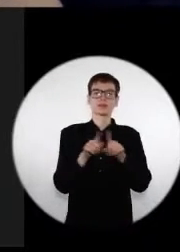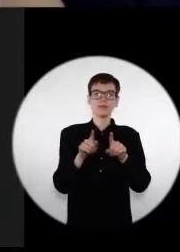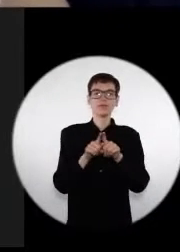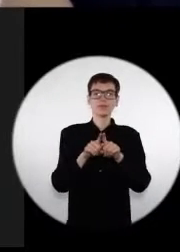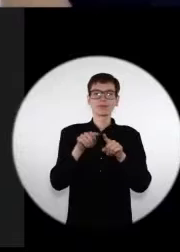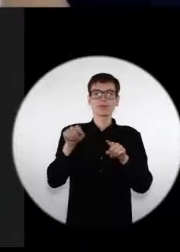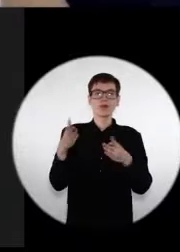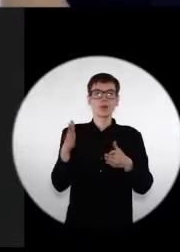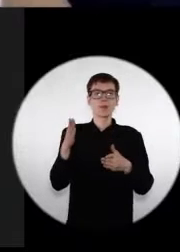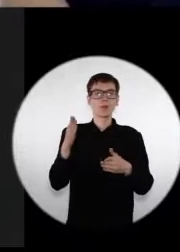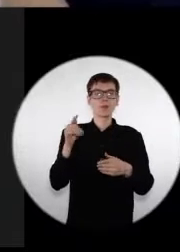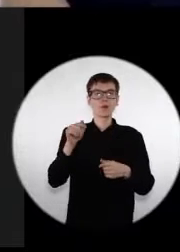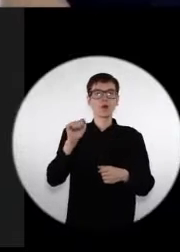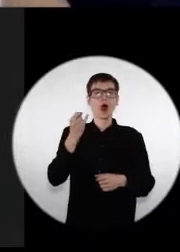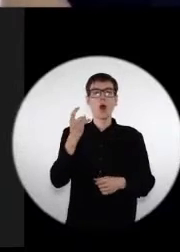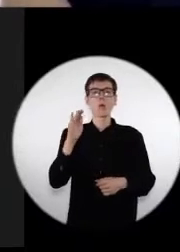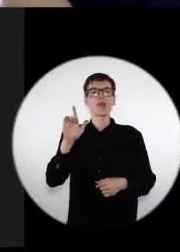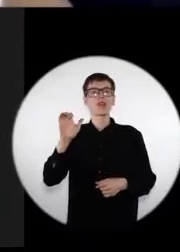quizás como